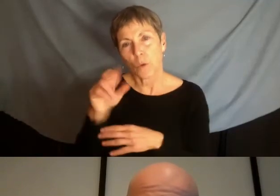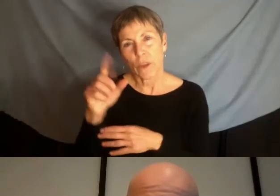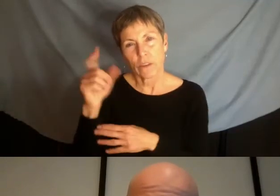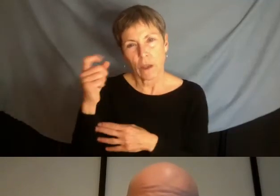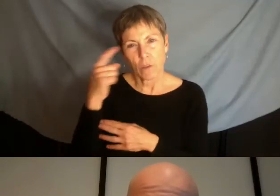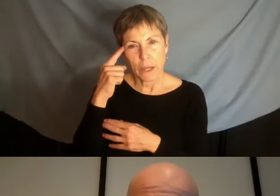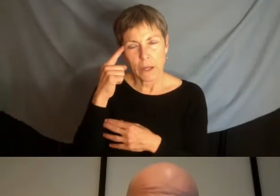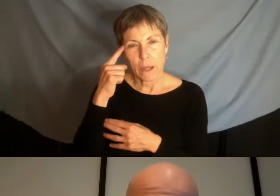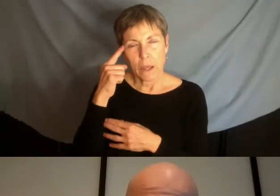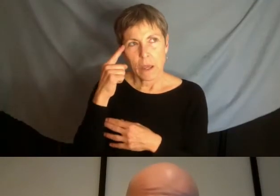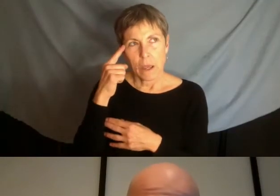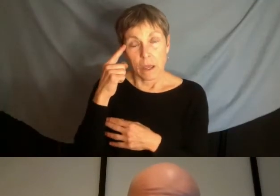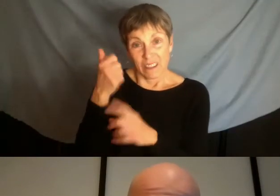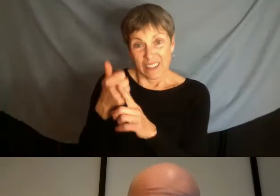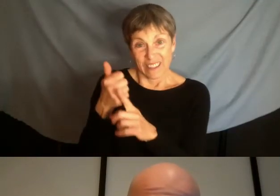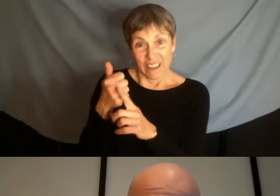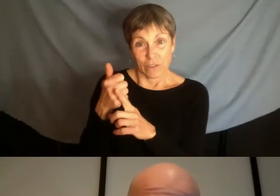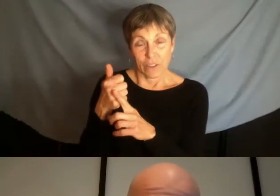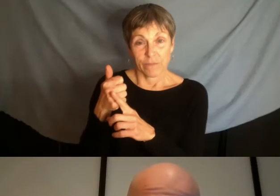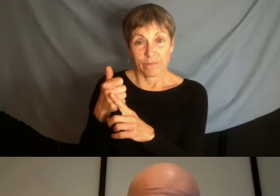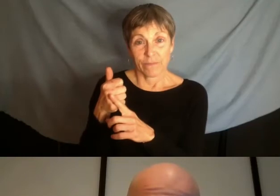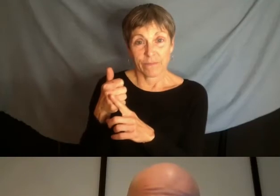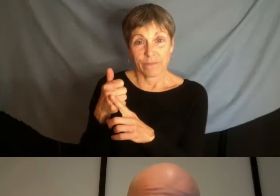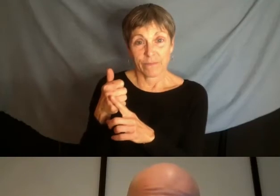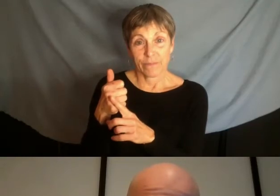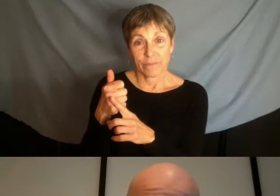el gobierno de Estados Unidos